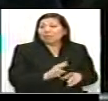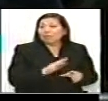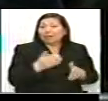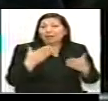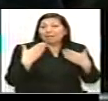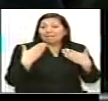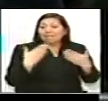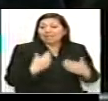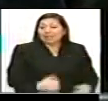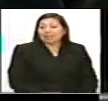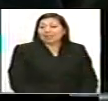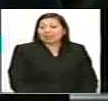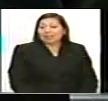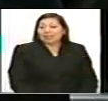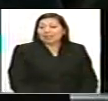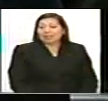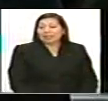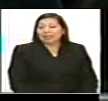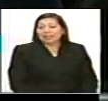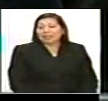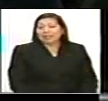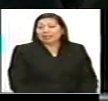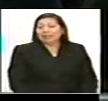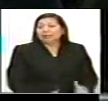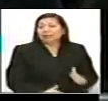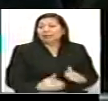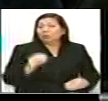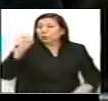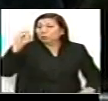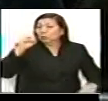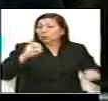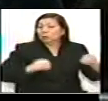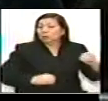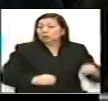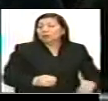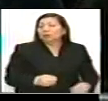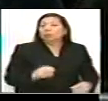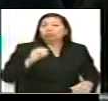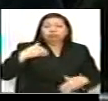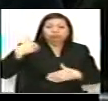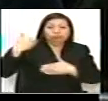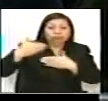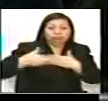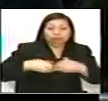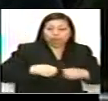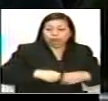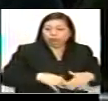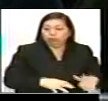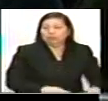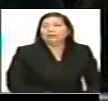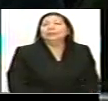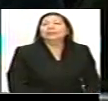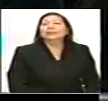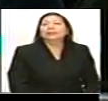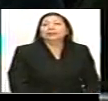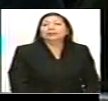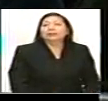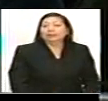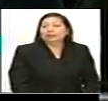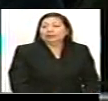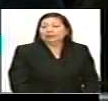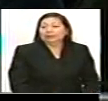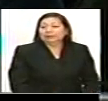veranos traen pues grandes lluvias, huaicos, inundaciones, etcétera.